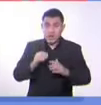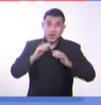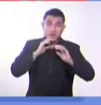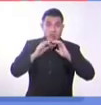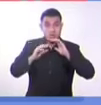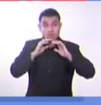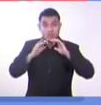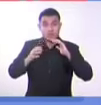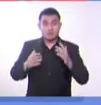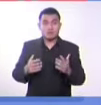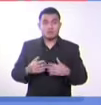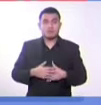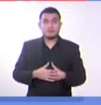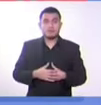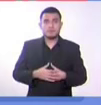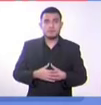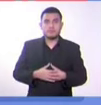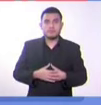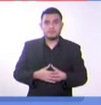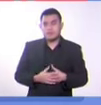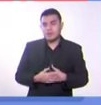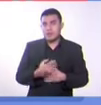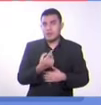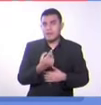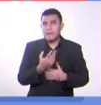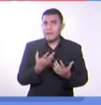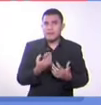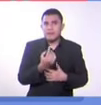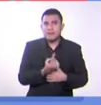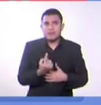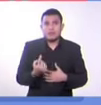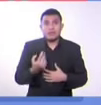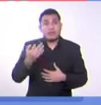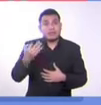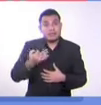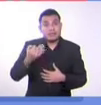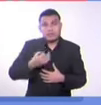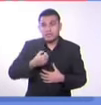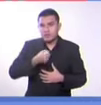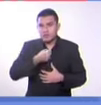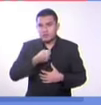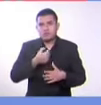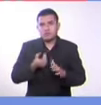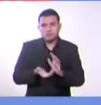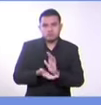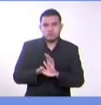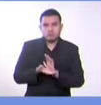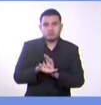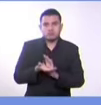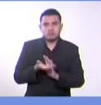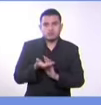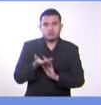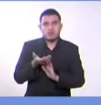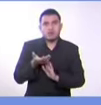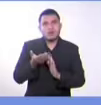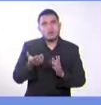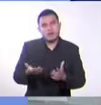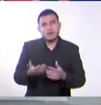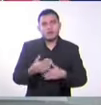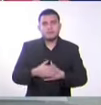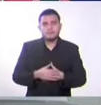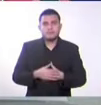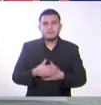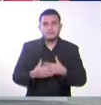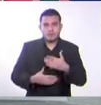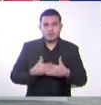comunicación es a medida que las personas necesitan información, se va avanzando el proceso y se va masificando. Claro, pero